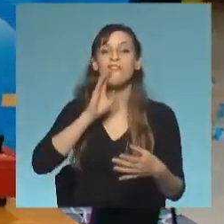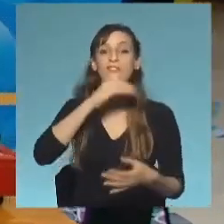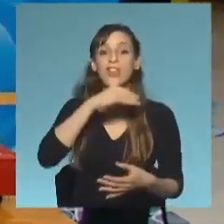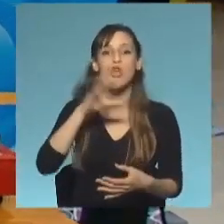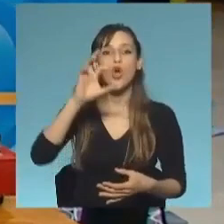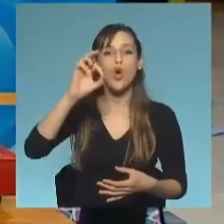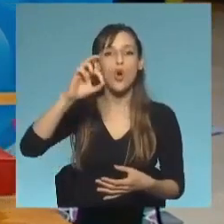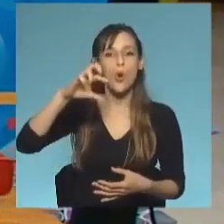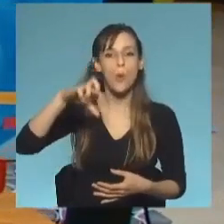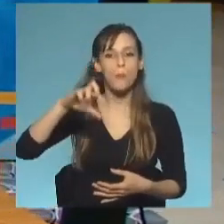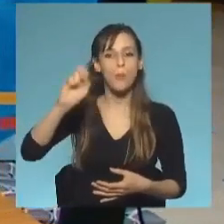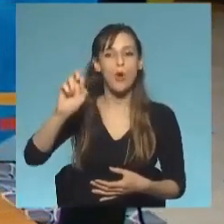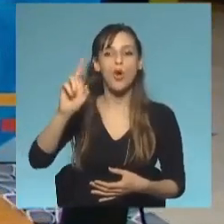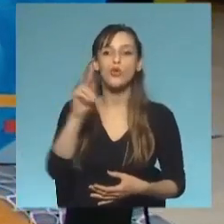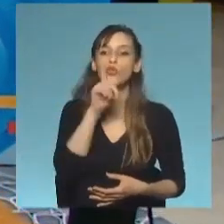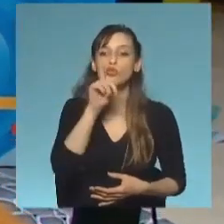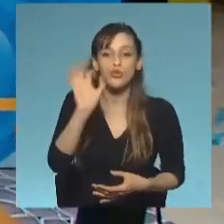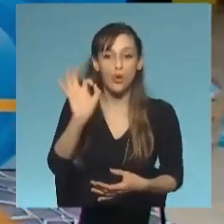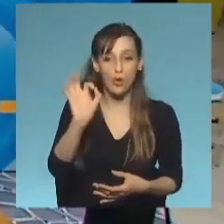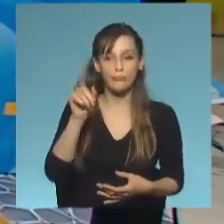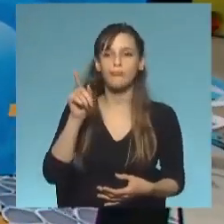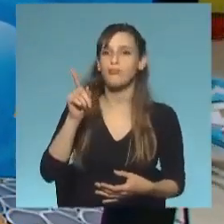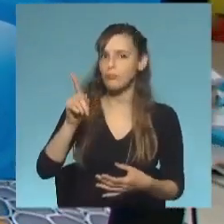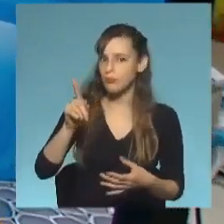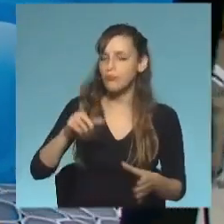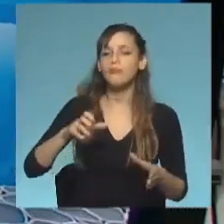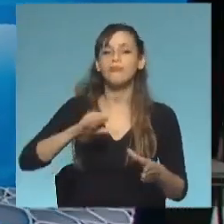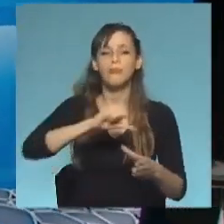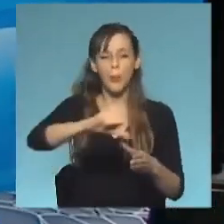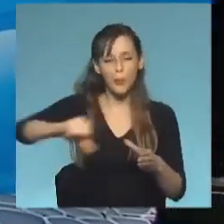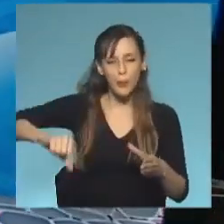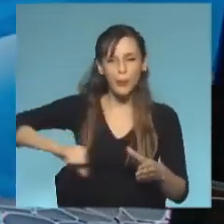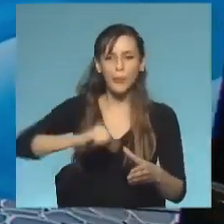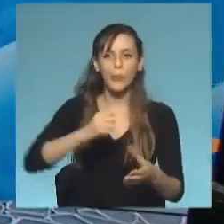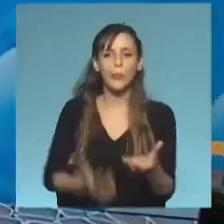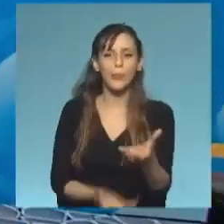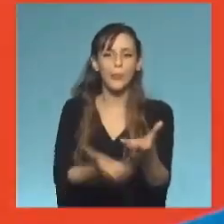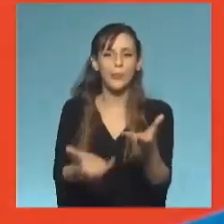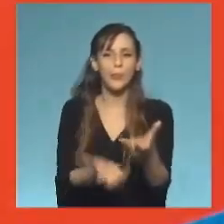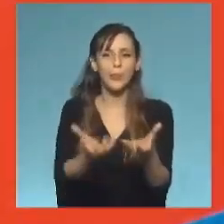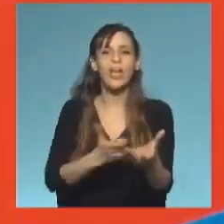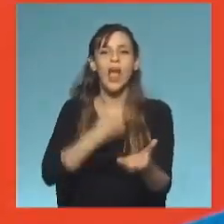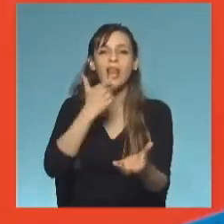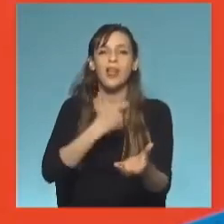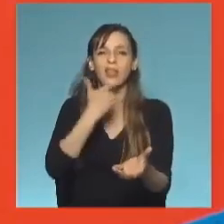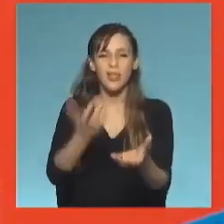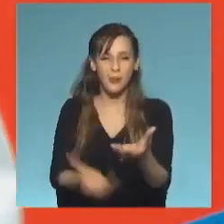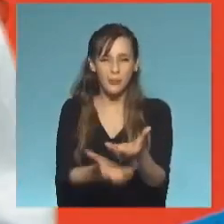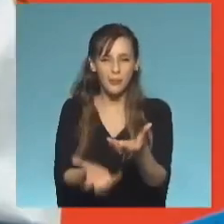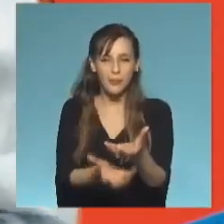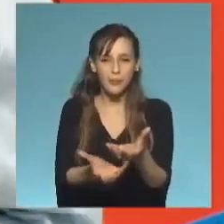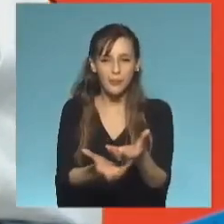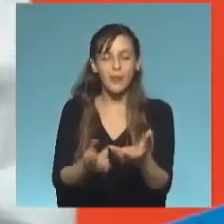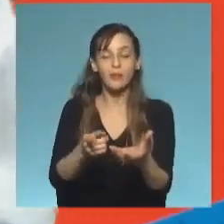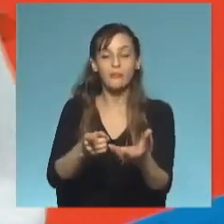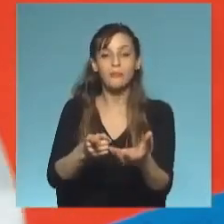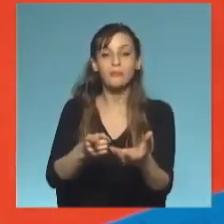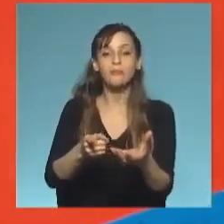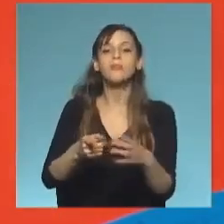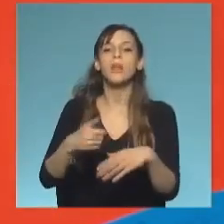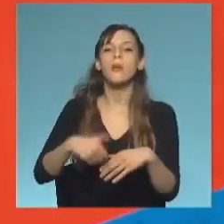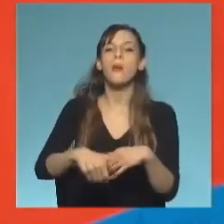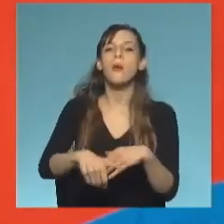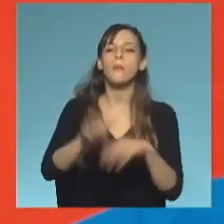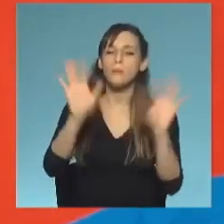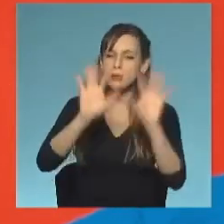al calentarlo el vino y ponerle algunas especias... se parecía bastante, ¿no? Mm. Y así que lo vamos a ir